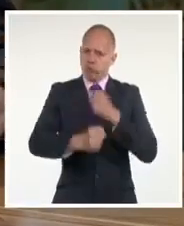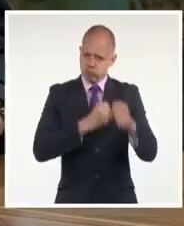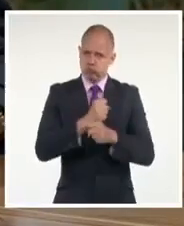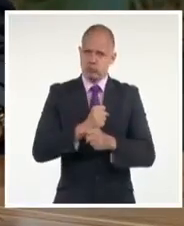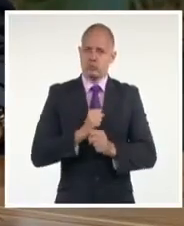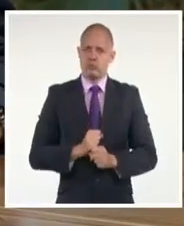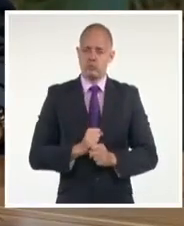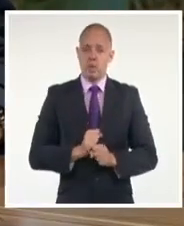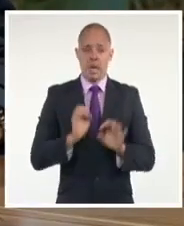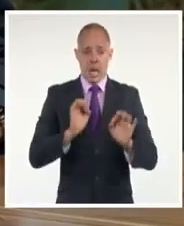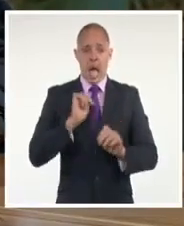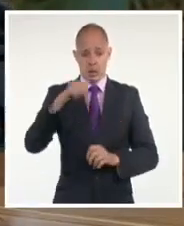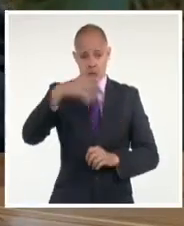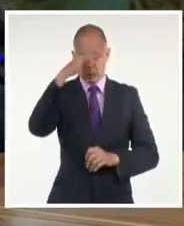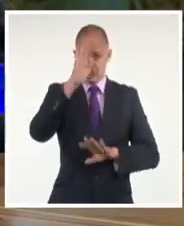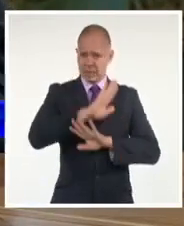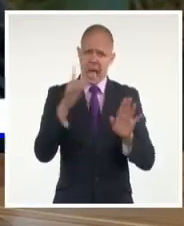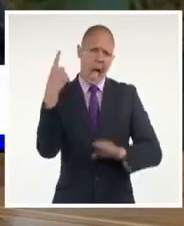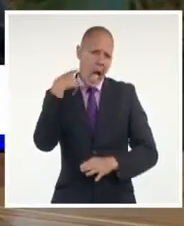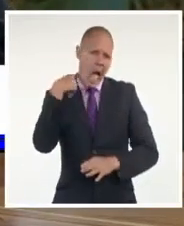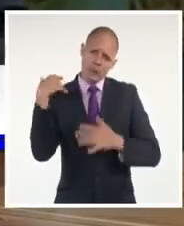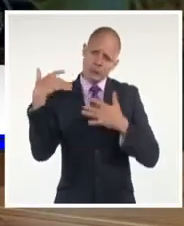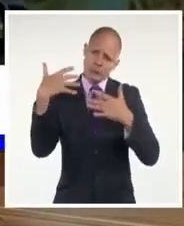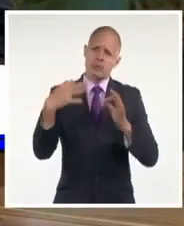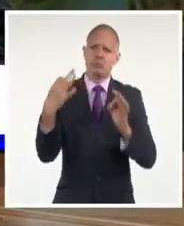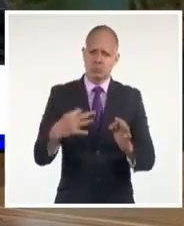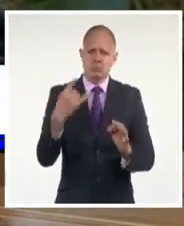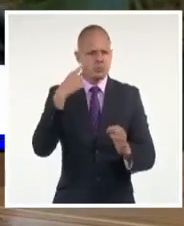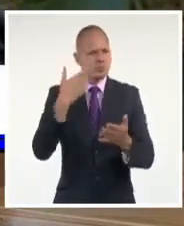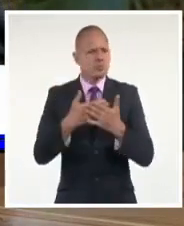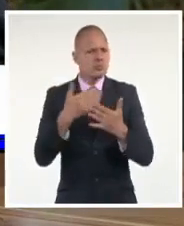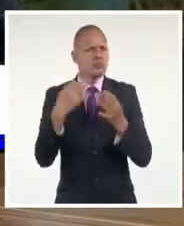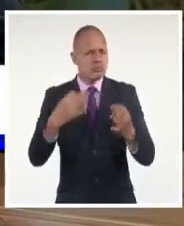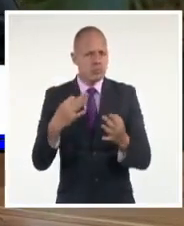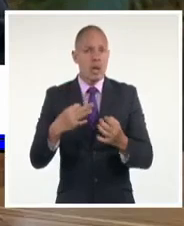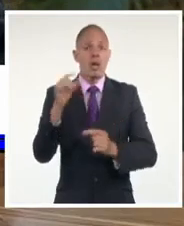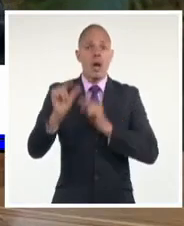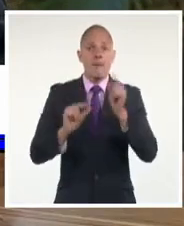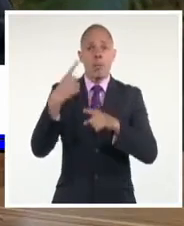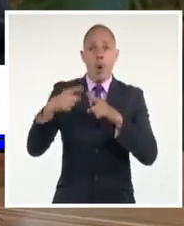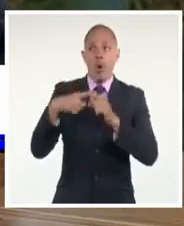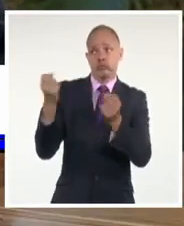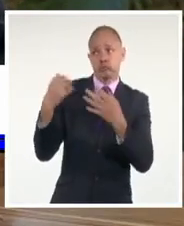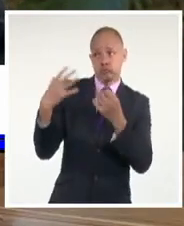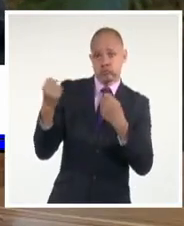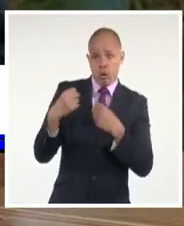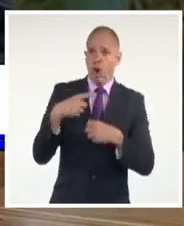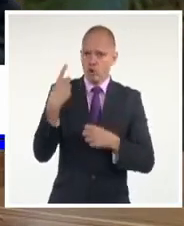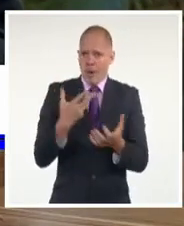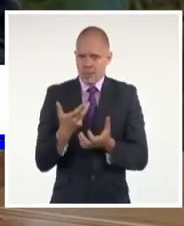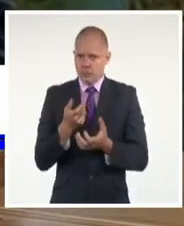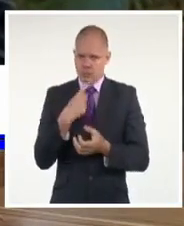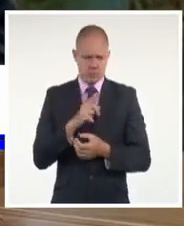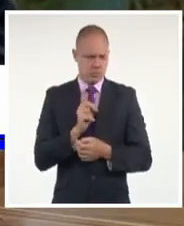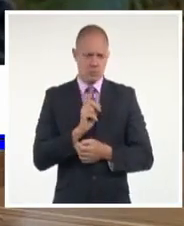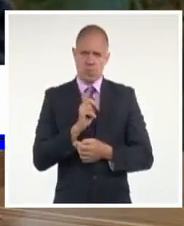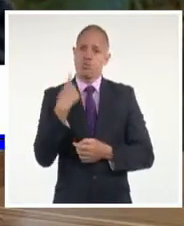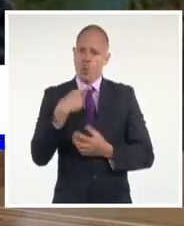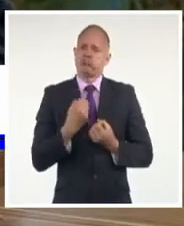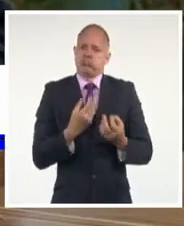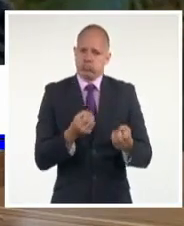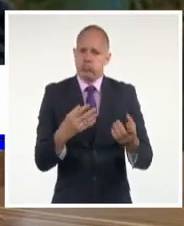historial muy limpio en cuanto a la distribución de los recursos que llegan a Cuba por la vía de la cooperación. El